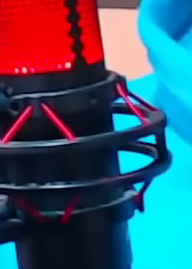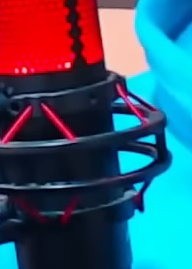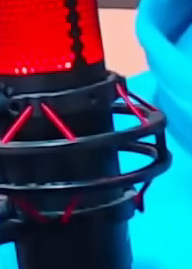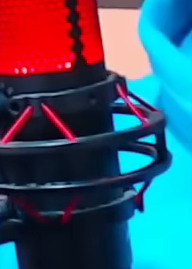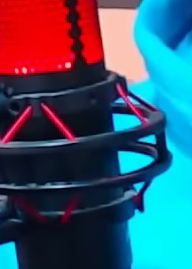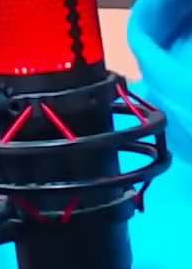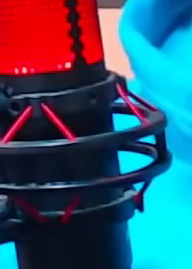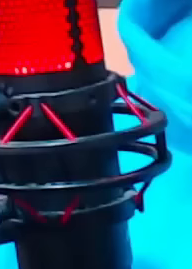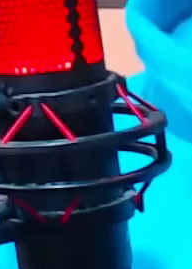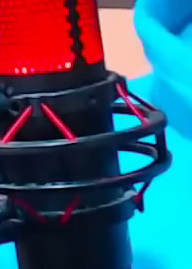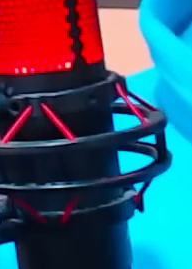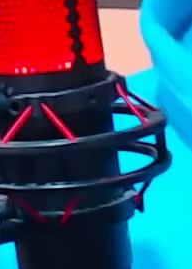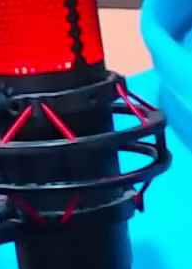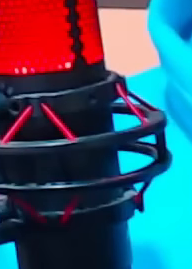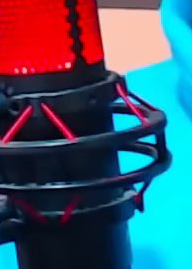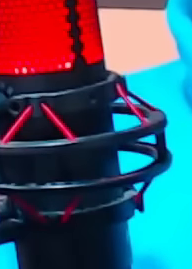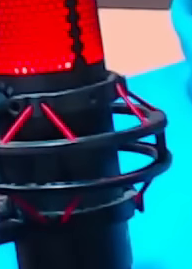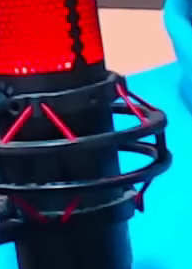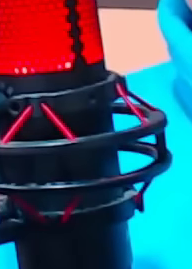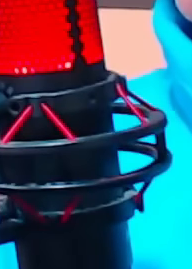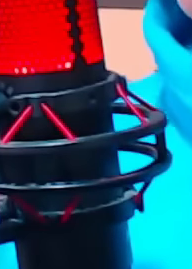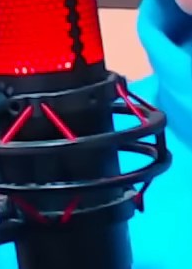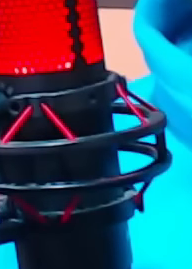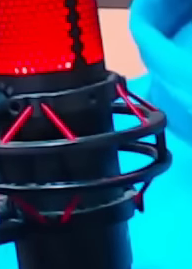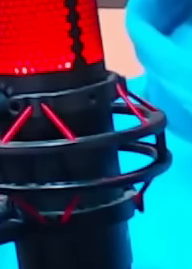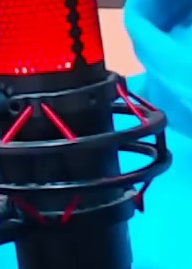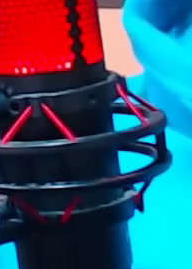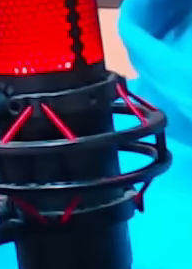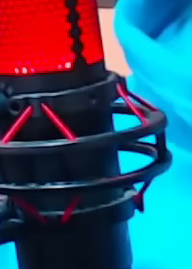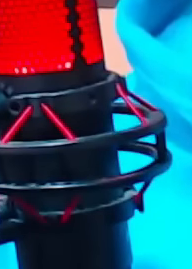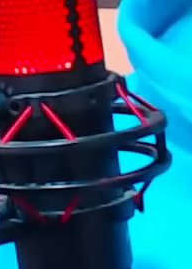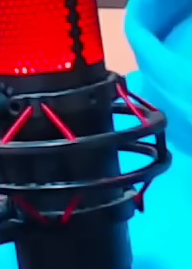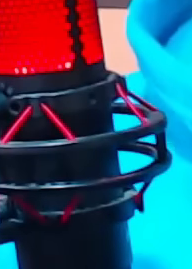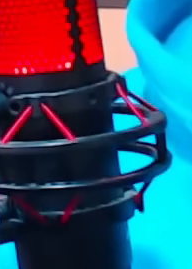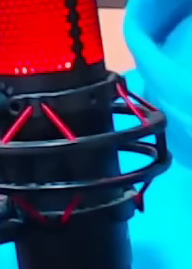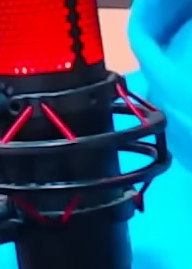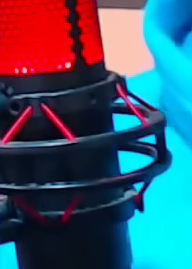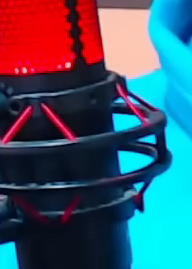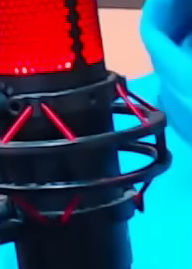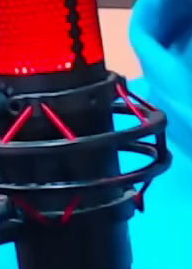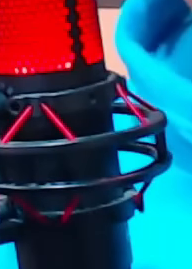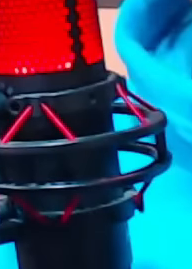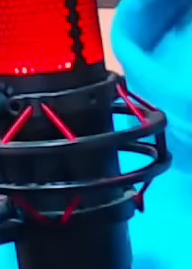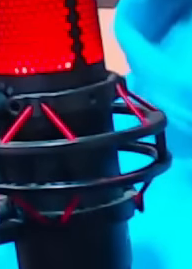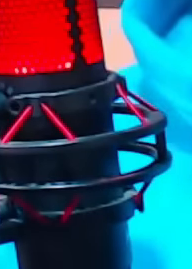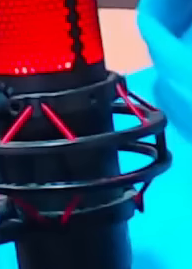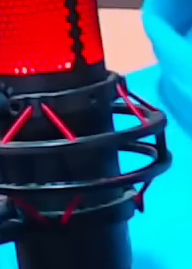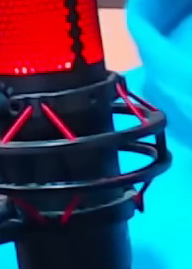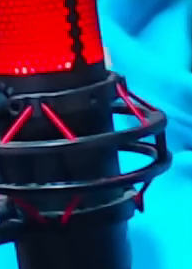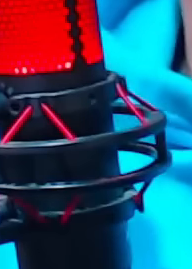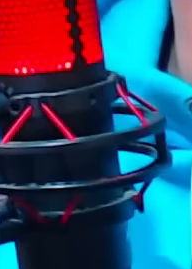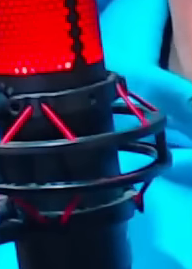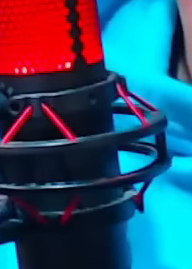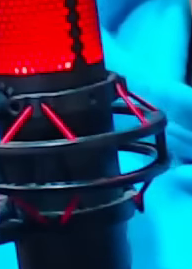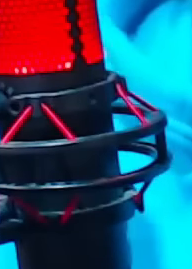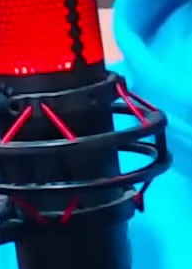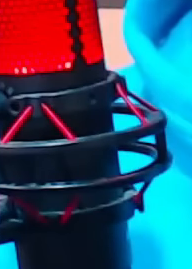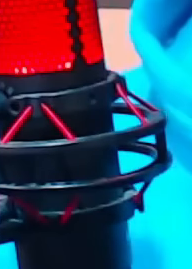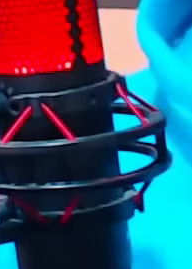las glorias navales del ejército de Chile, y acá estamos preparados para ver por primera